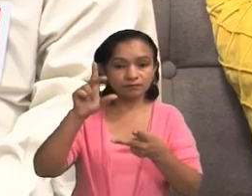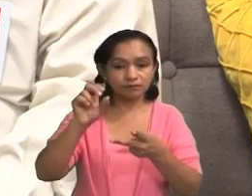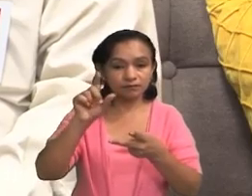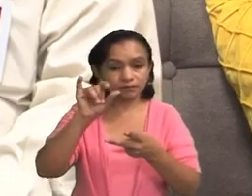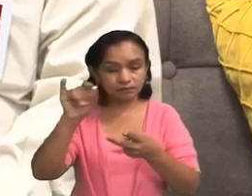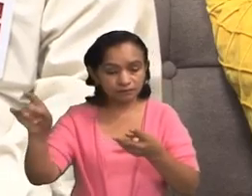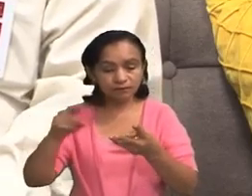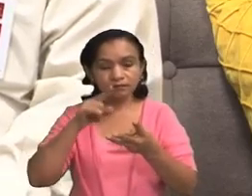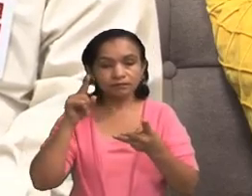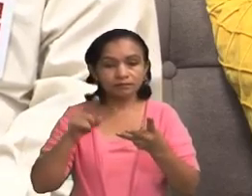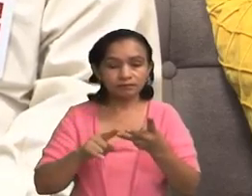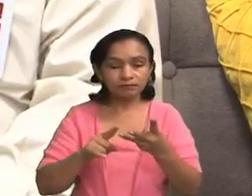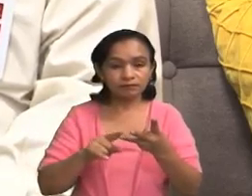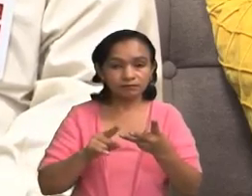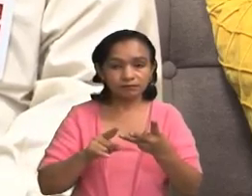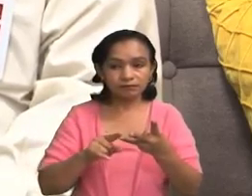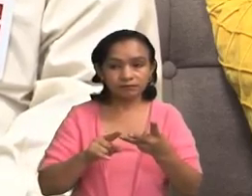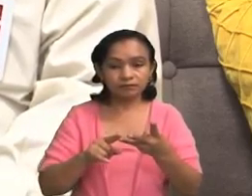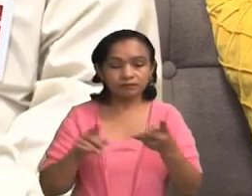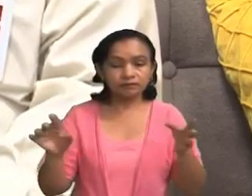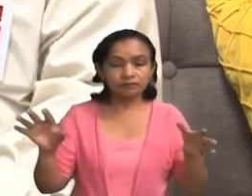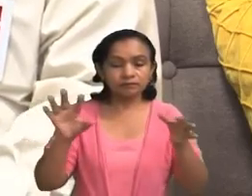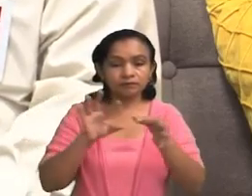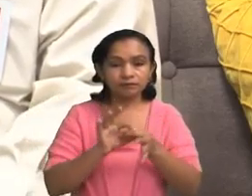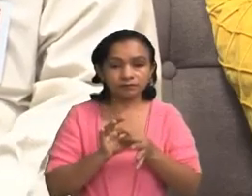pertenezco. Nos juntamos